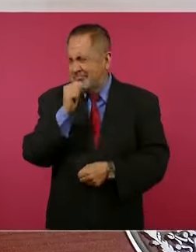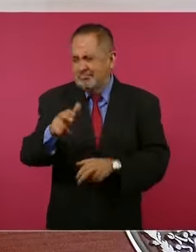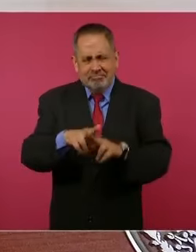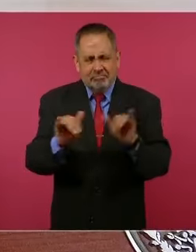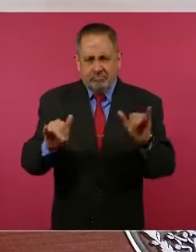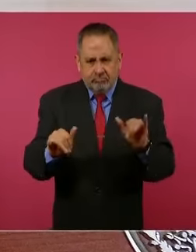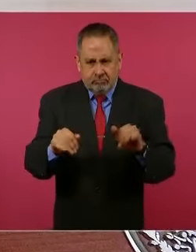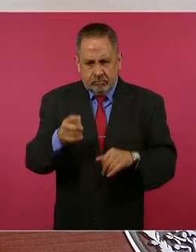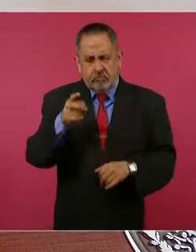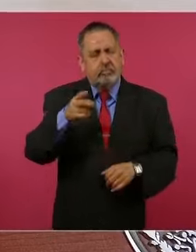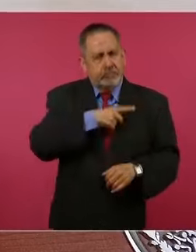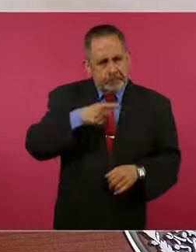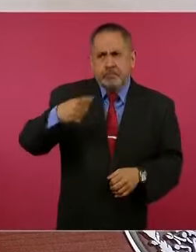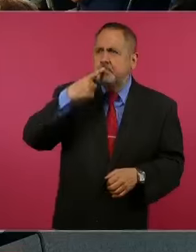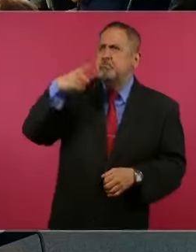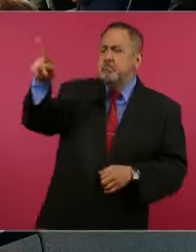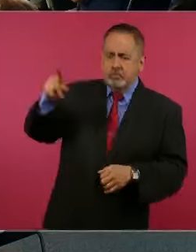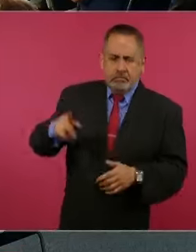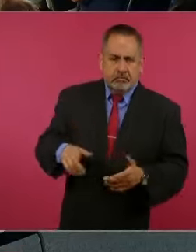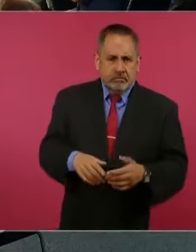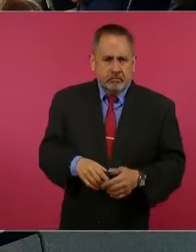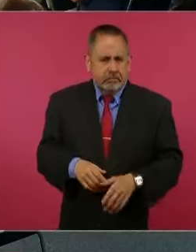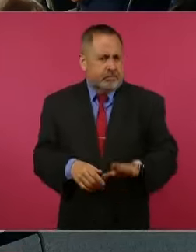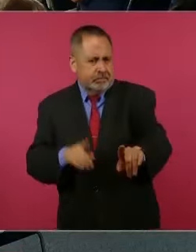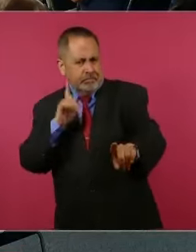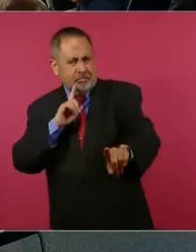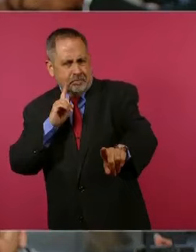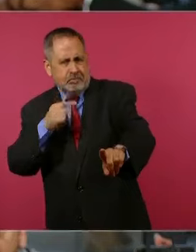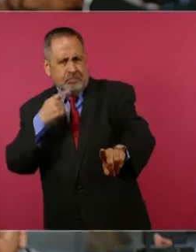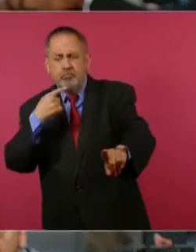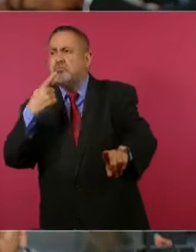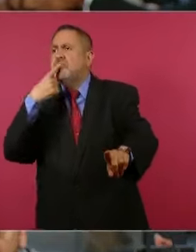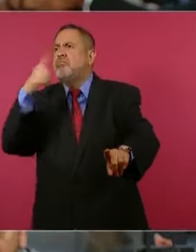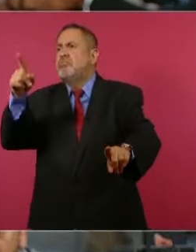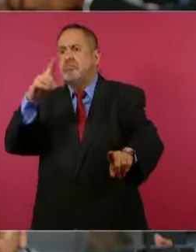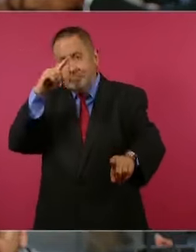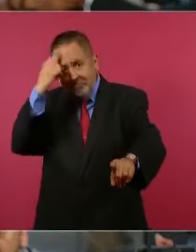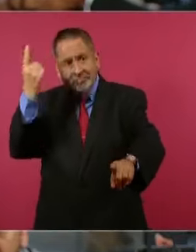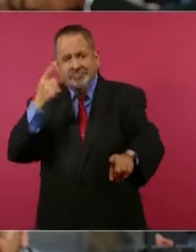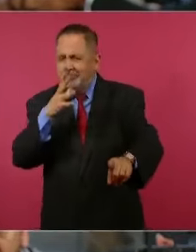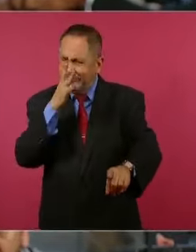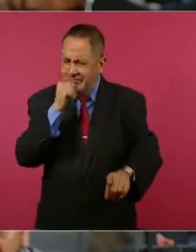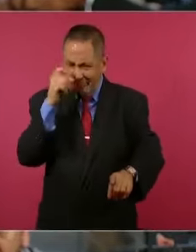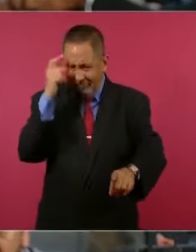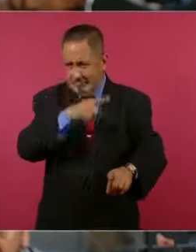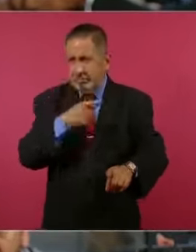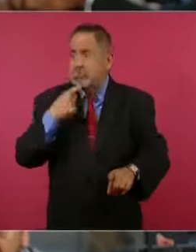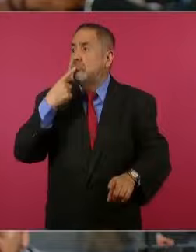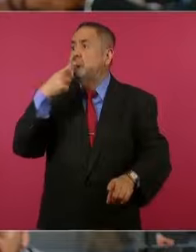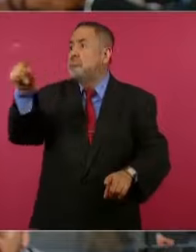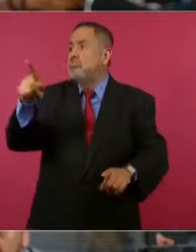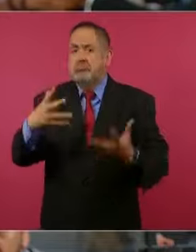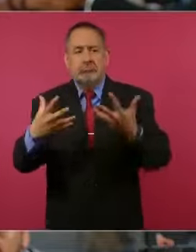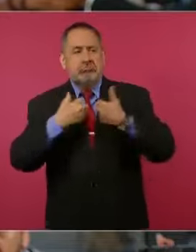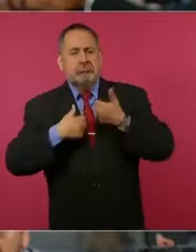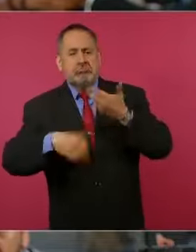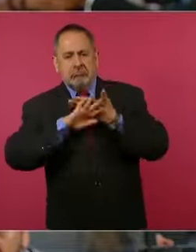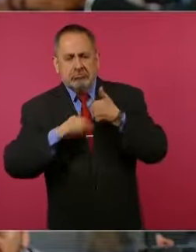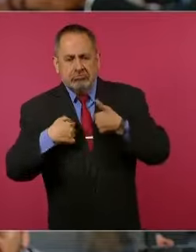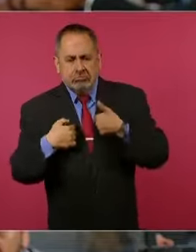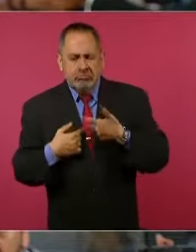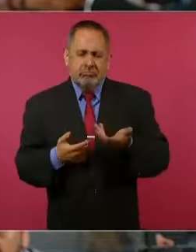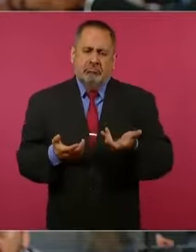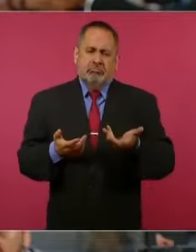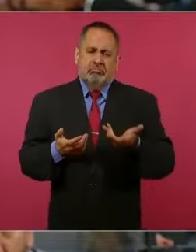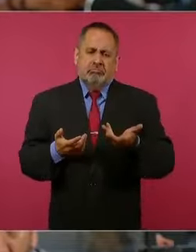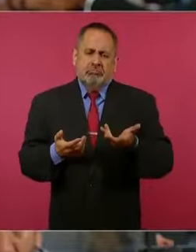y hay que denunciar por eso le digo que denunciar para el ciudadano común no es fácil presidente porque se revierte